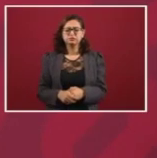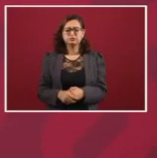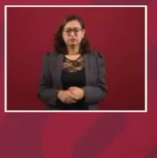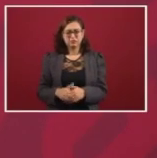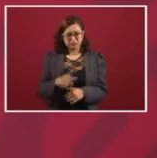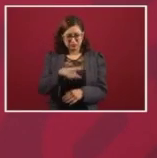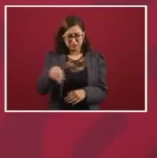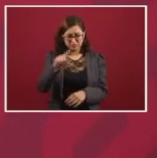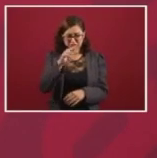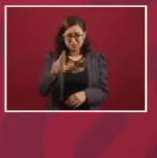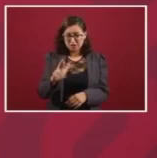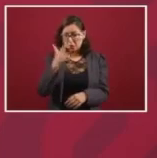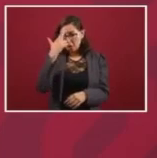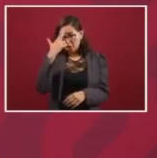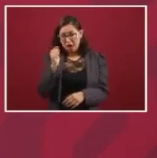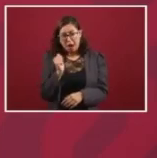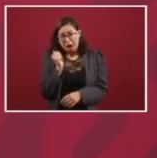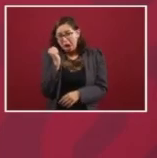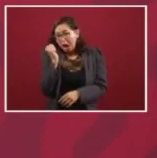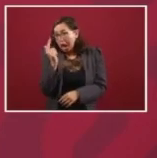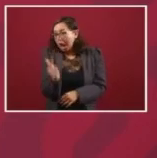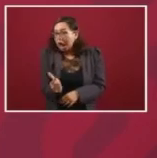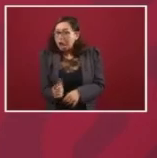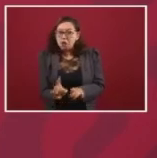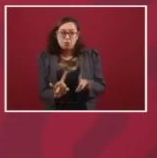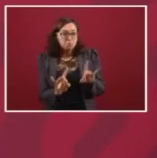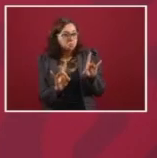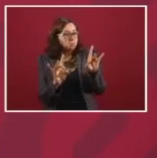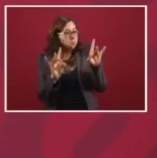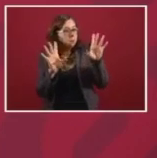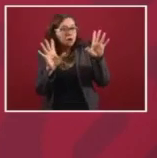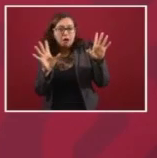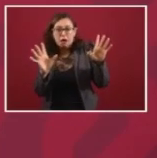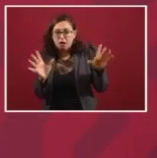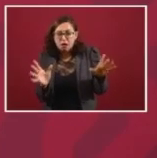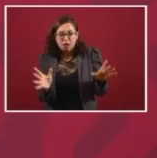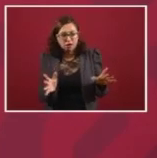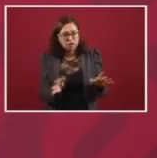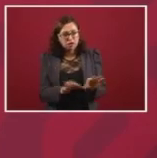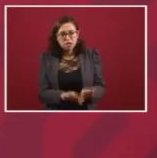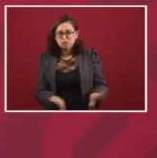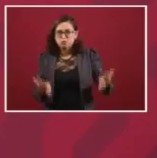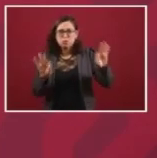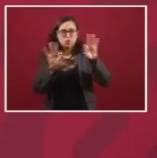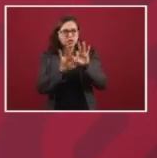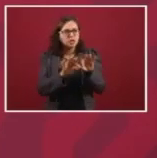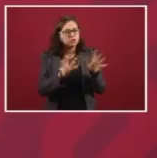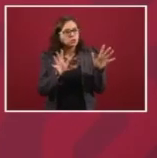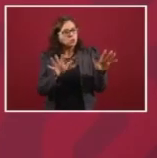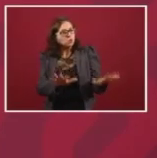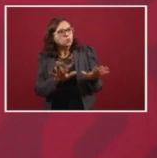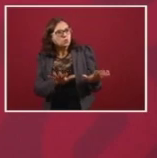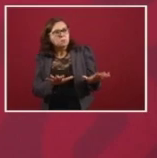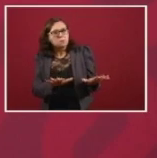¿Se acuerdan ustedes de algún hecho importante que haya ocurrido